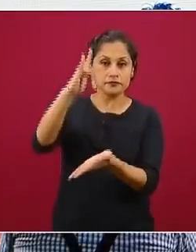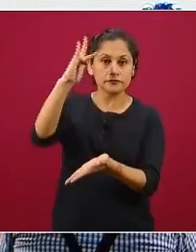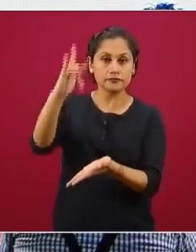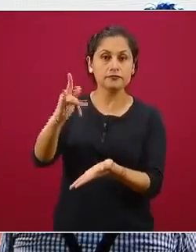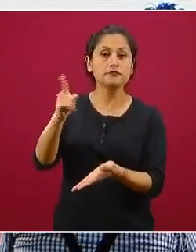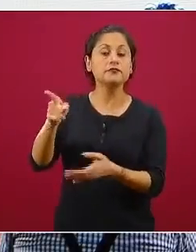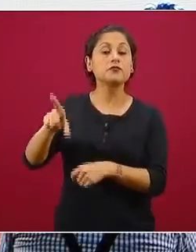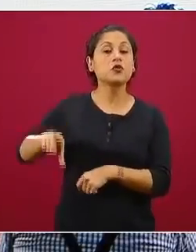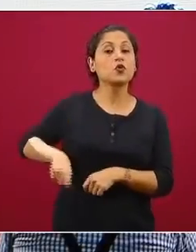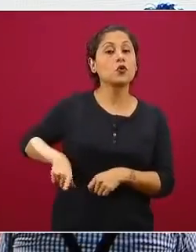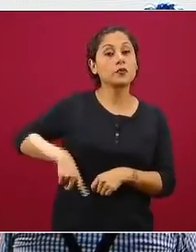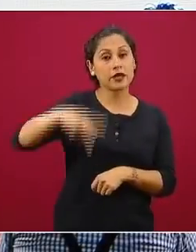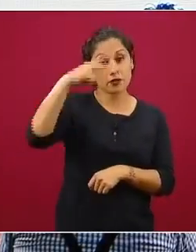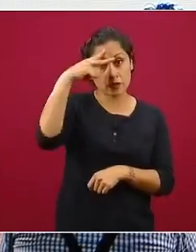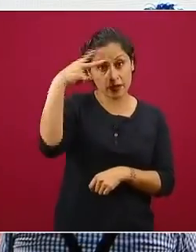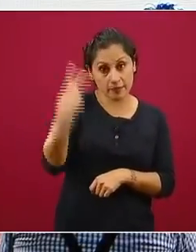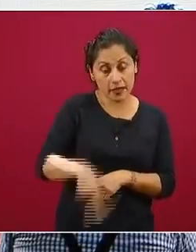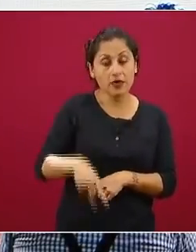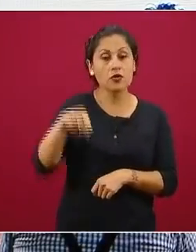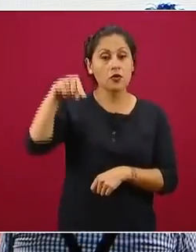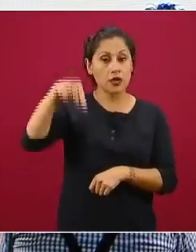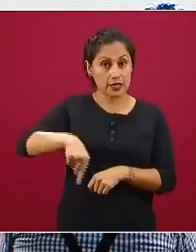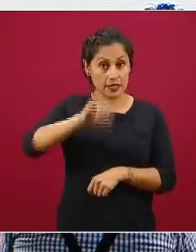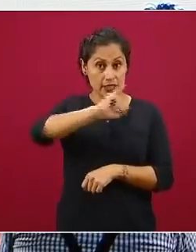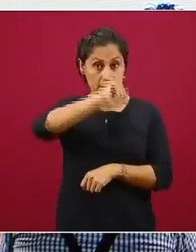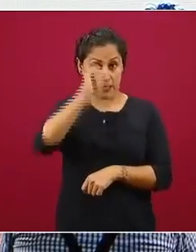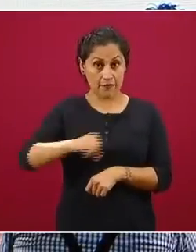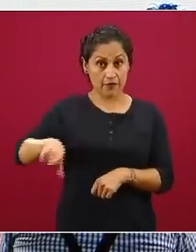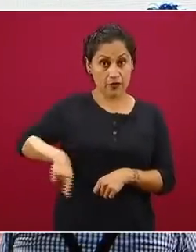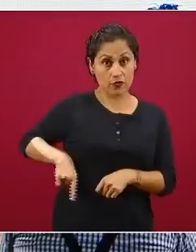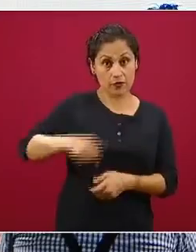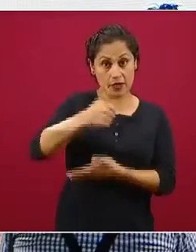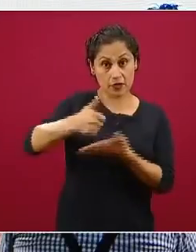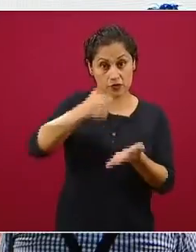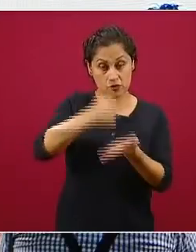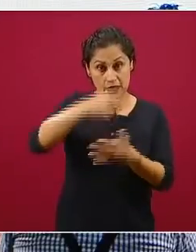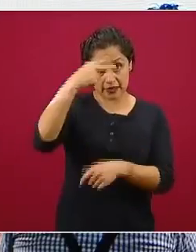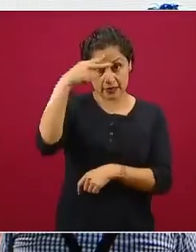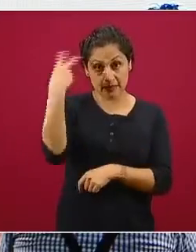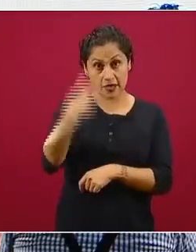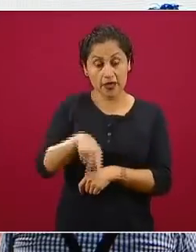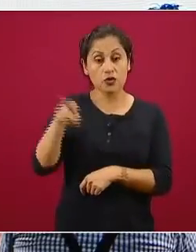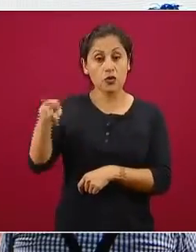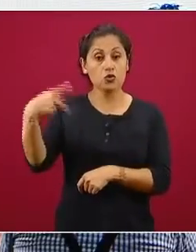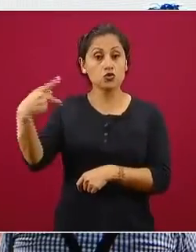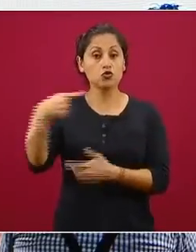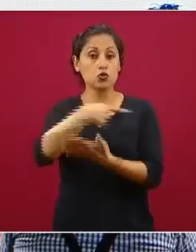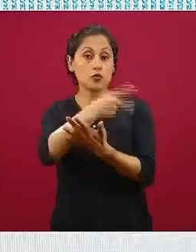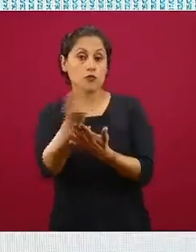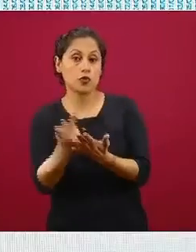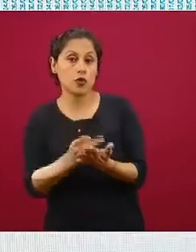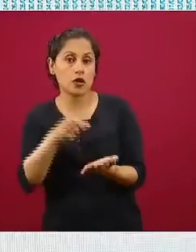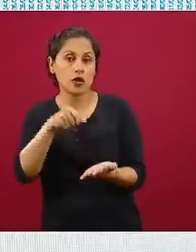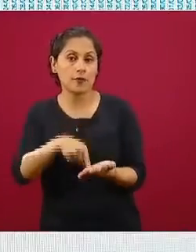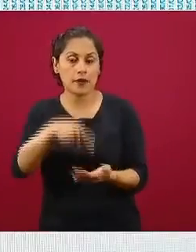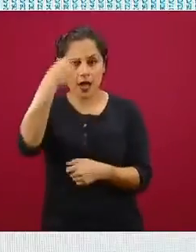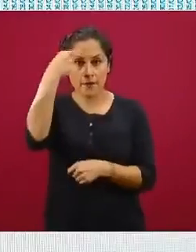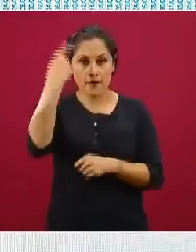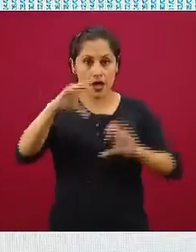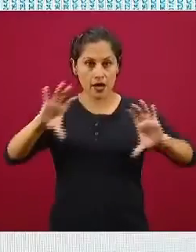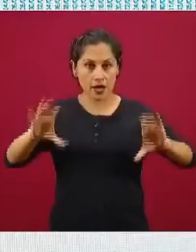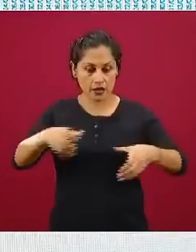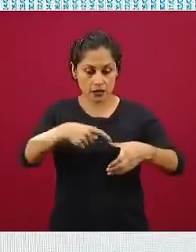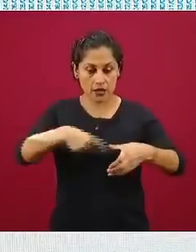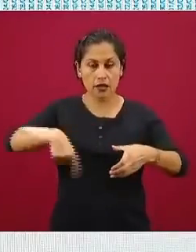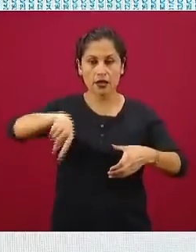ha anunciado la jefa de gobierno de la Ciudad de México, que es un programa de alcance comunitario en el